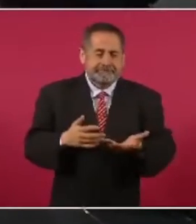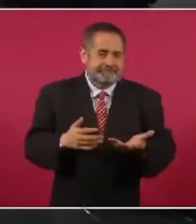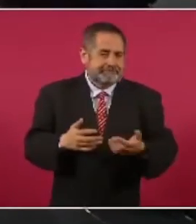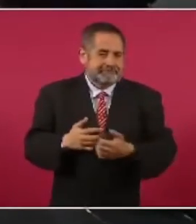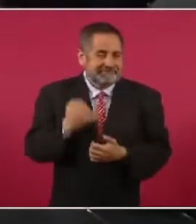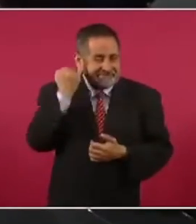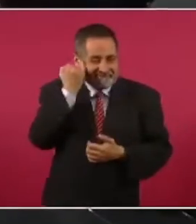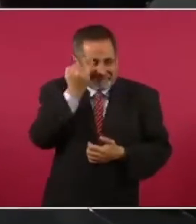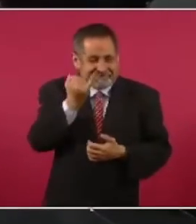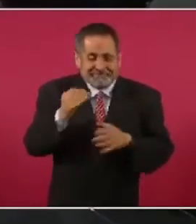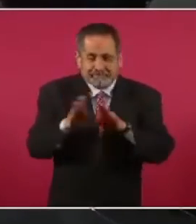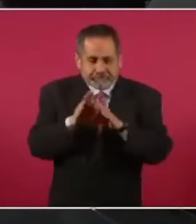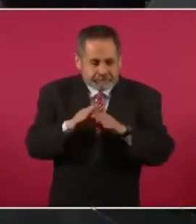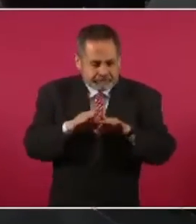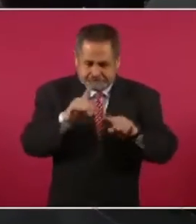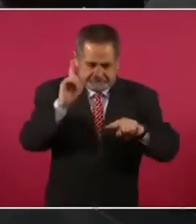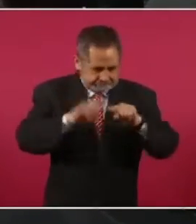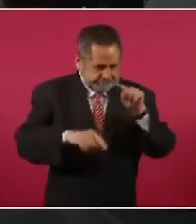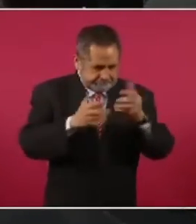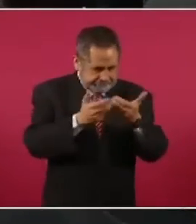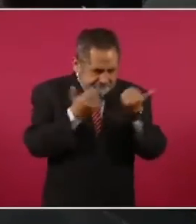pues descubrir